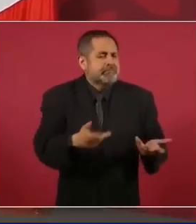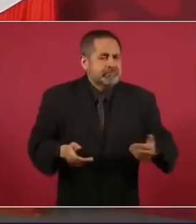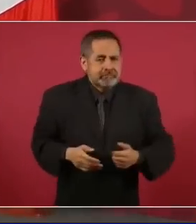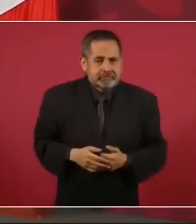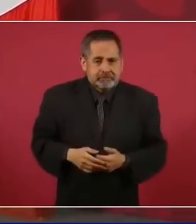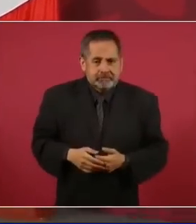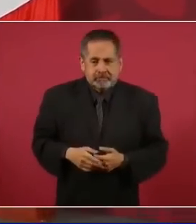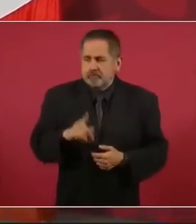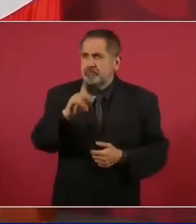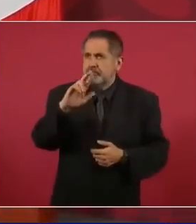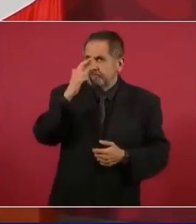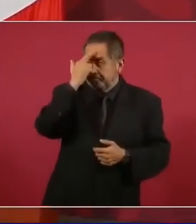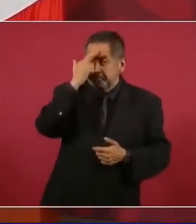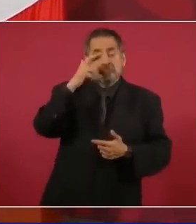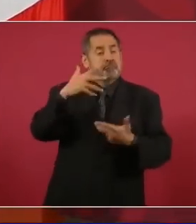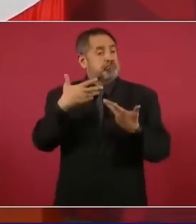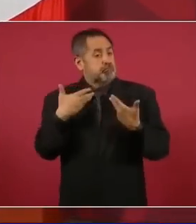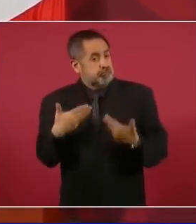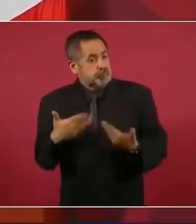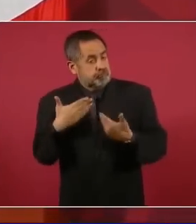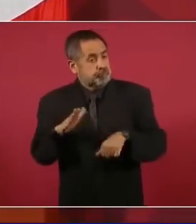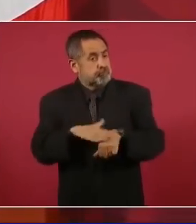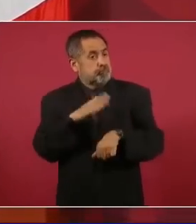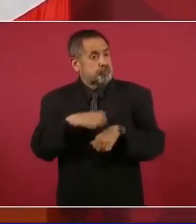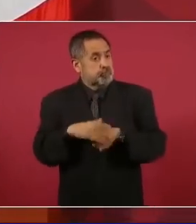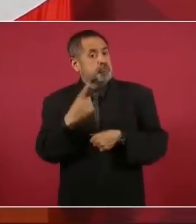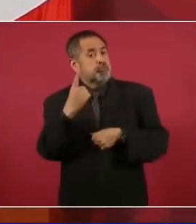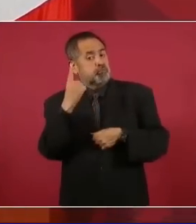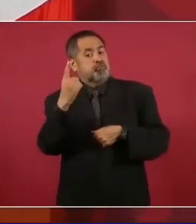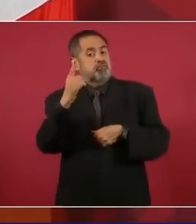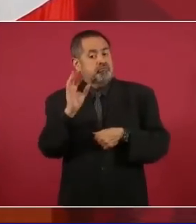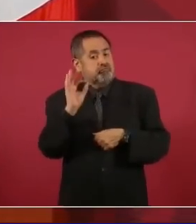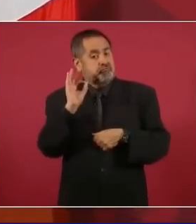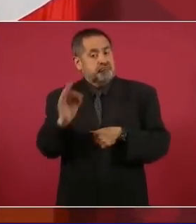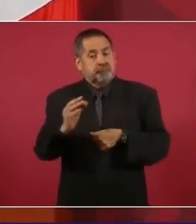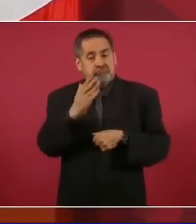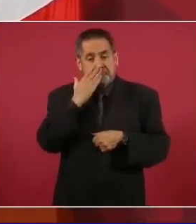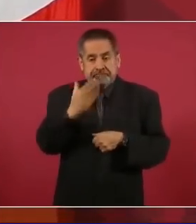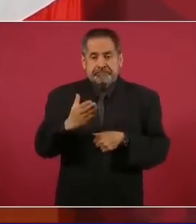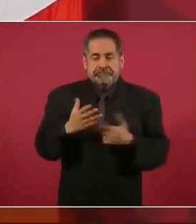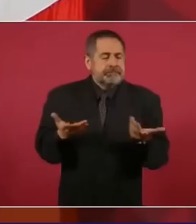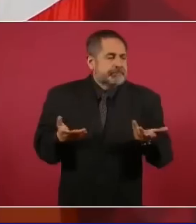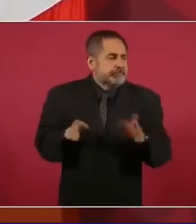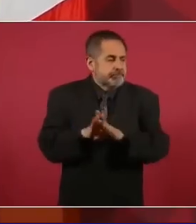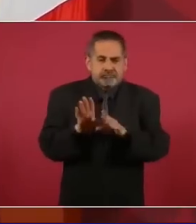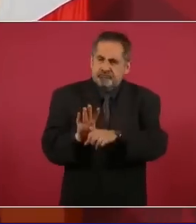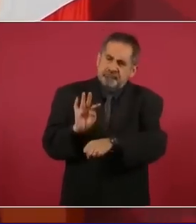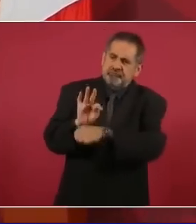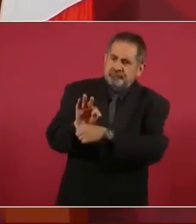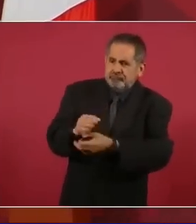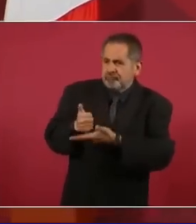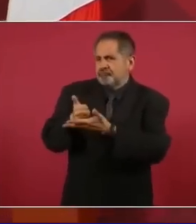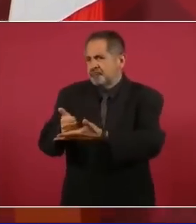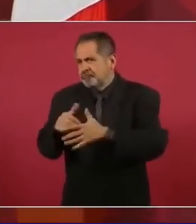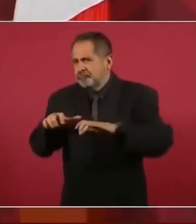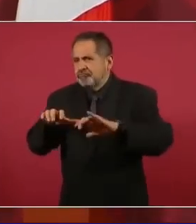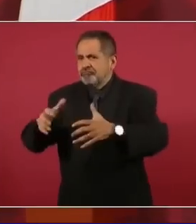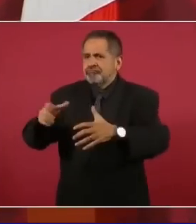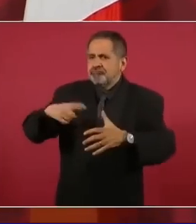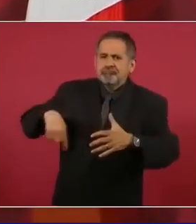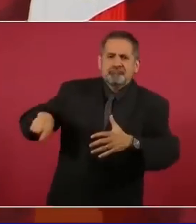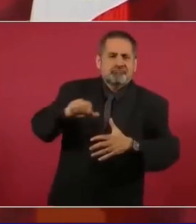Algo que ustedes recuerden que hayan hecho en favor de